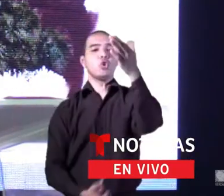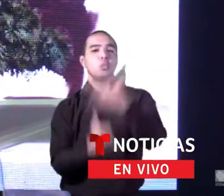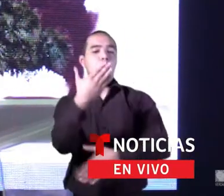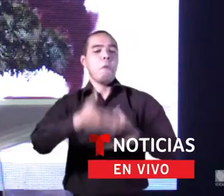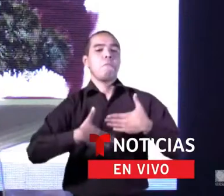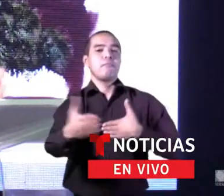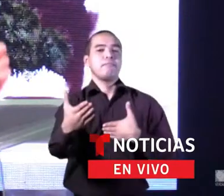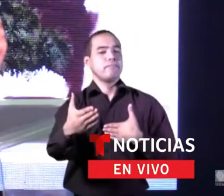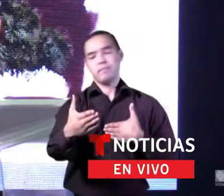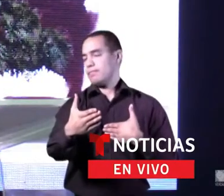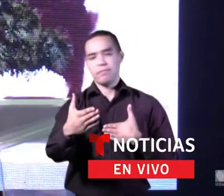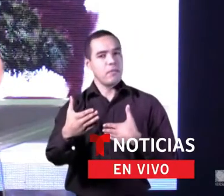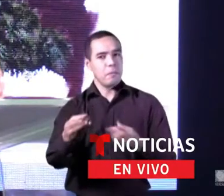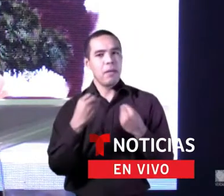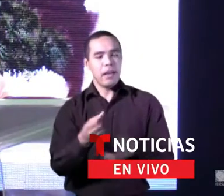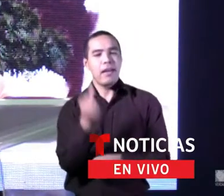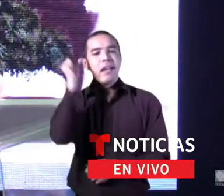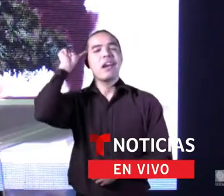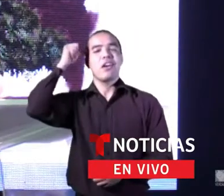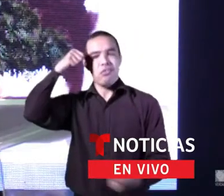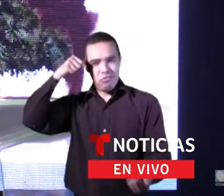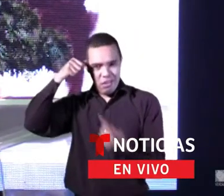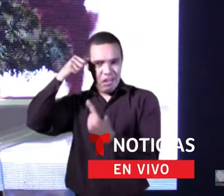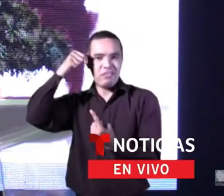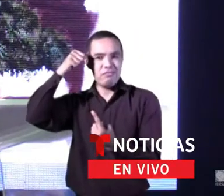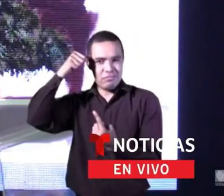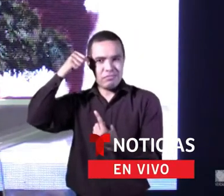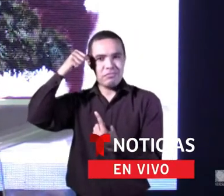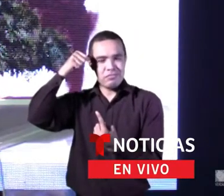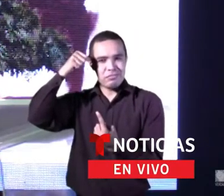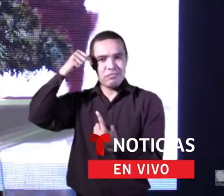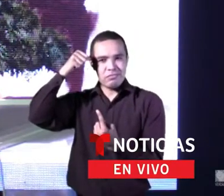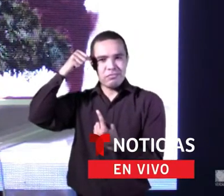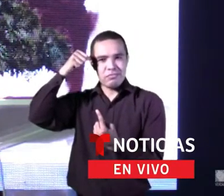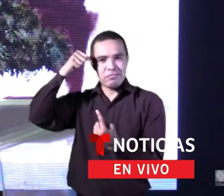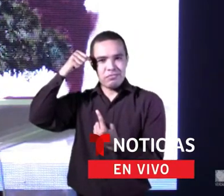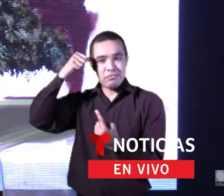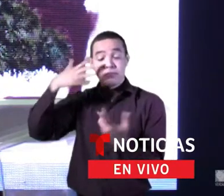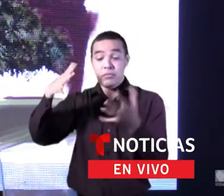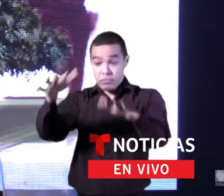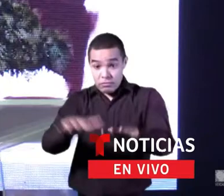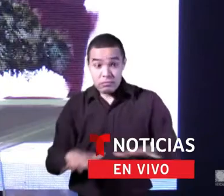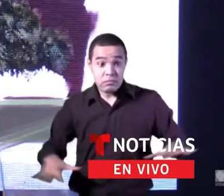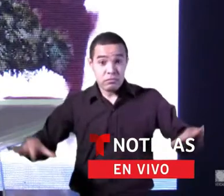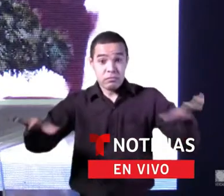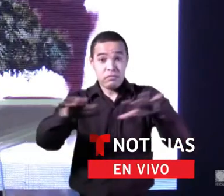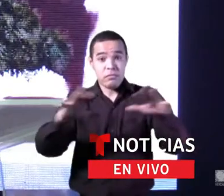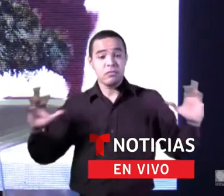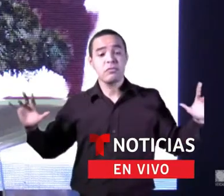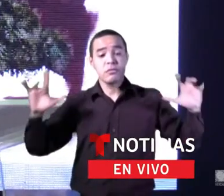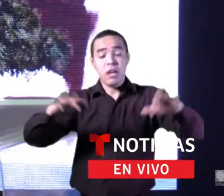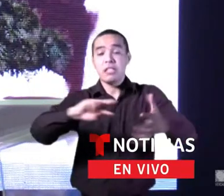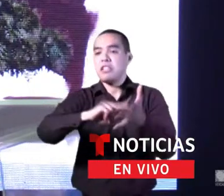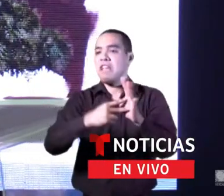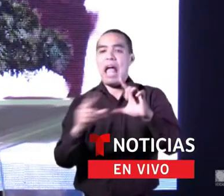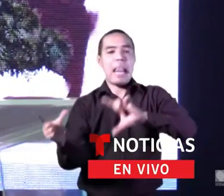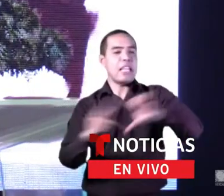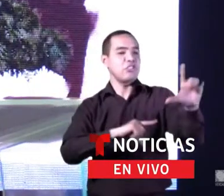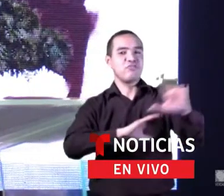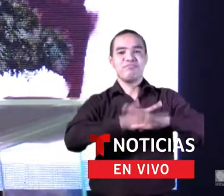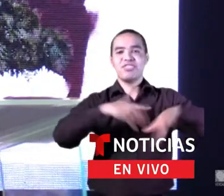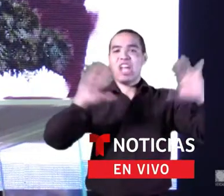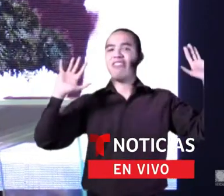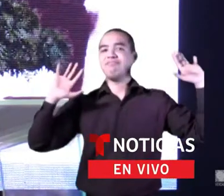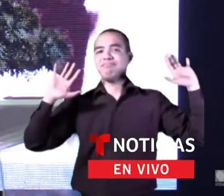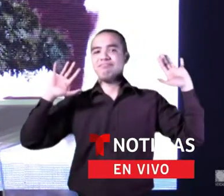sino para recordar no porque este acto se da podemos decir que pasamos por encima de